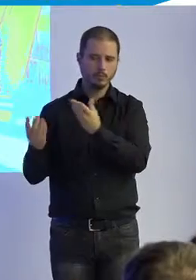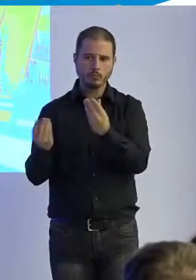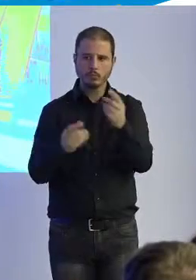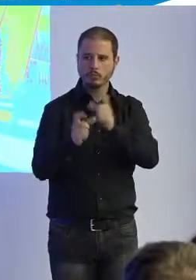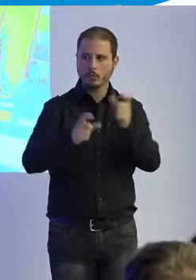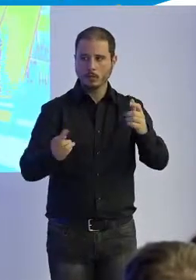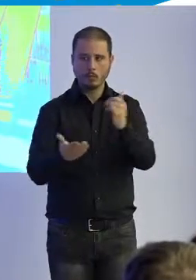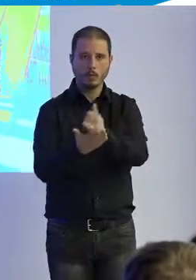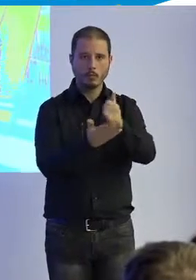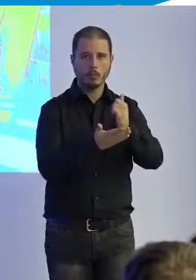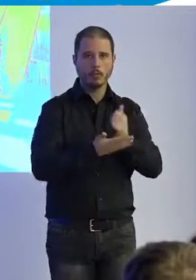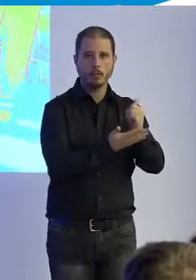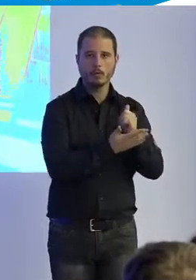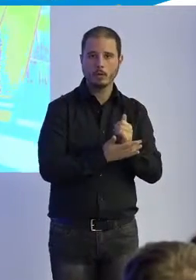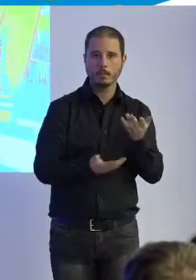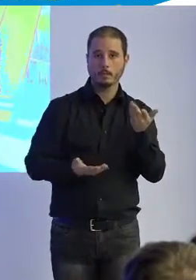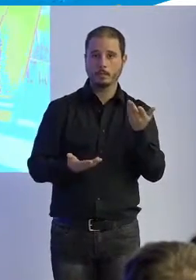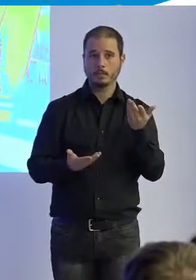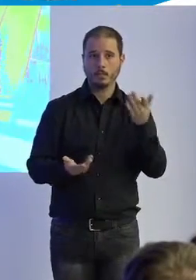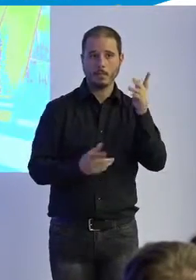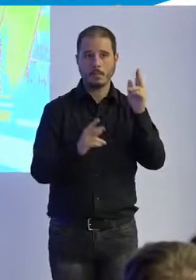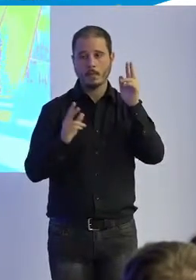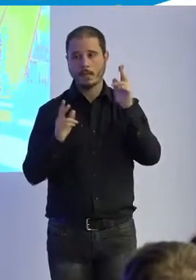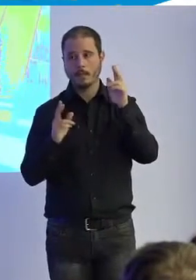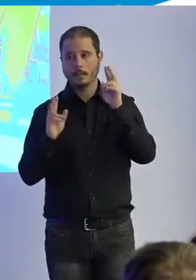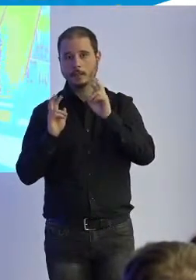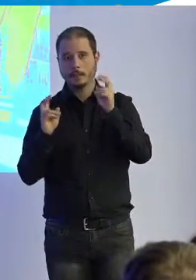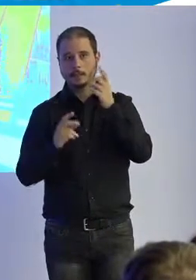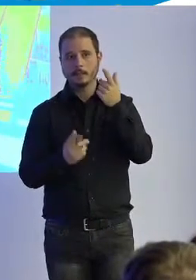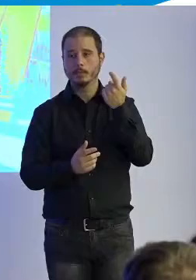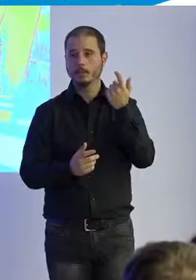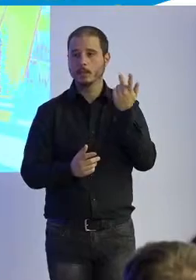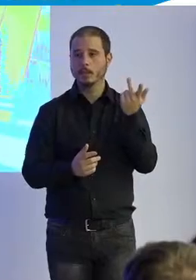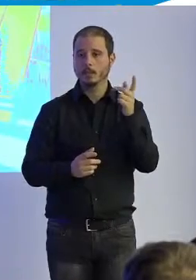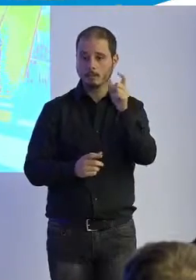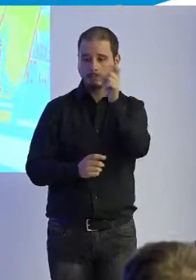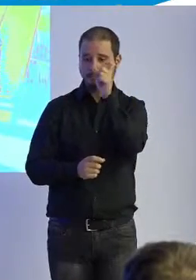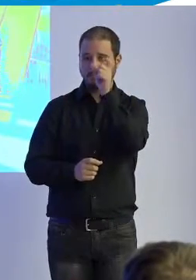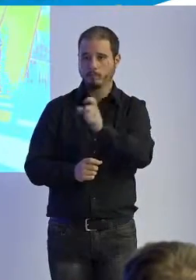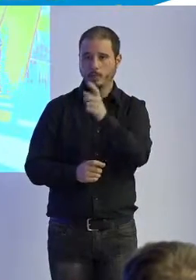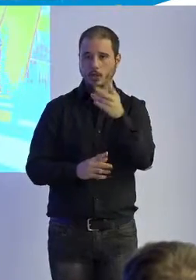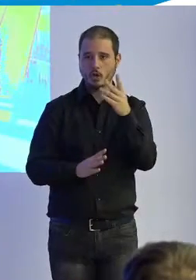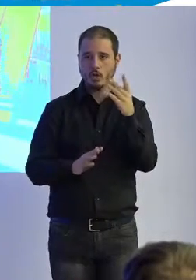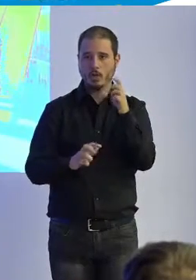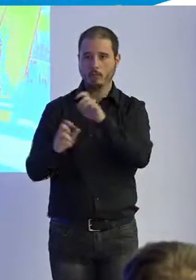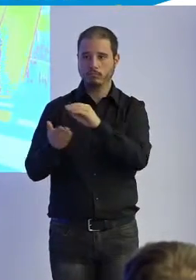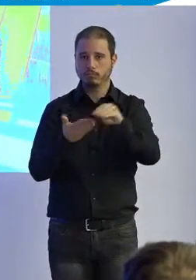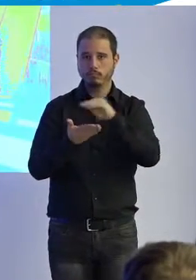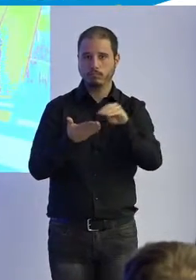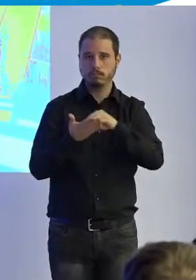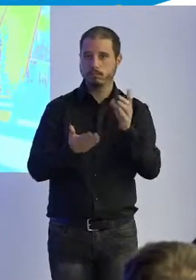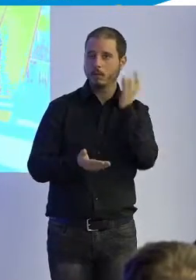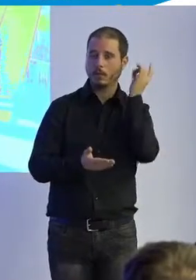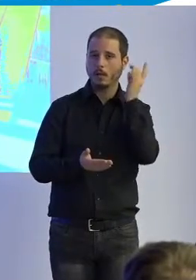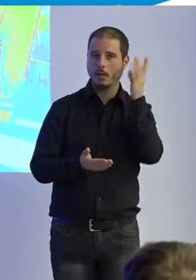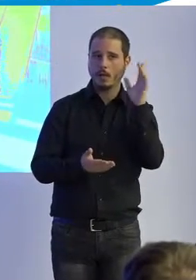comillas, en función de la posición que estéis vosotros, la misión también es hay que convencer a los propios creadores para que generen esos